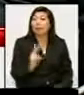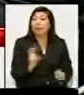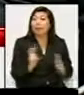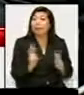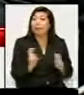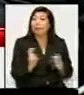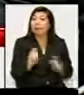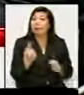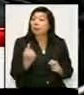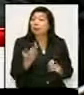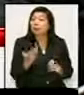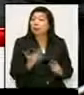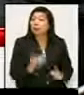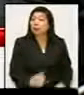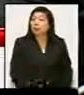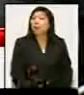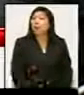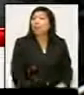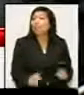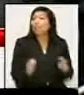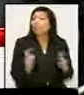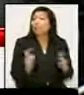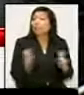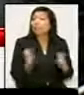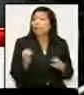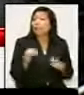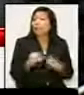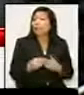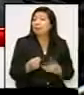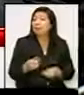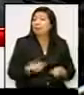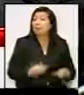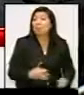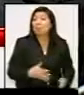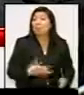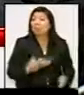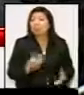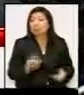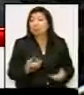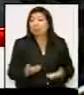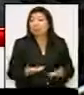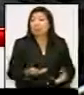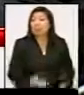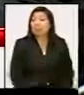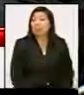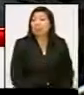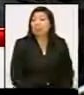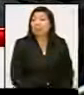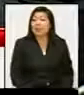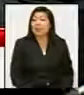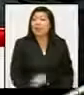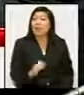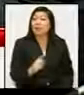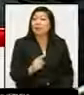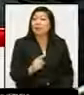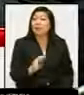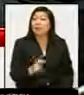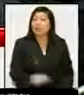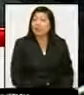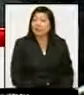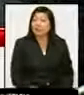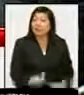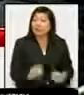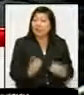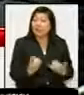No solamente es el tema de acceso al mercado, que puede ser un tema monopólico de Concetur, sino es el pésimo servicio que